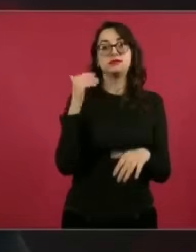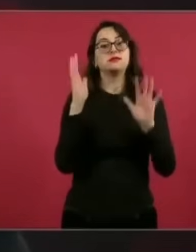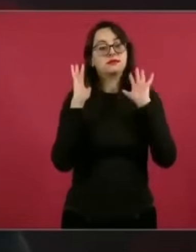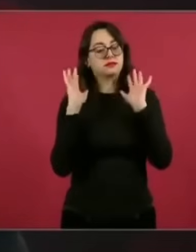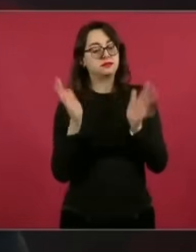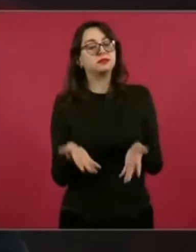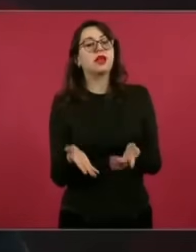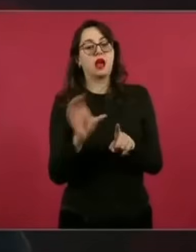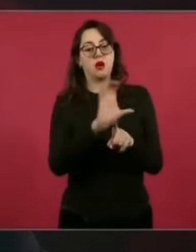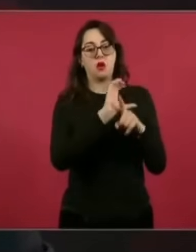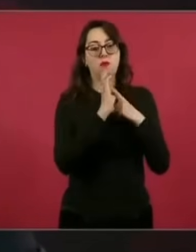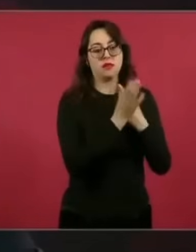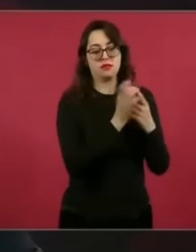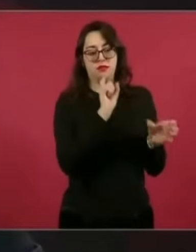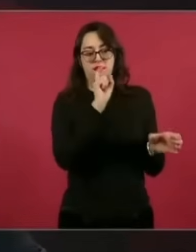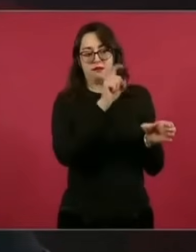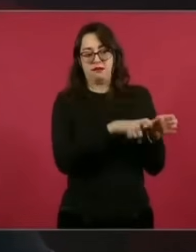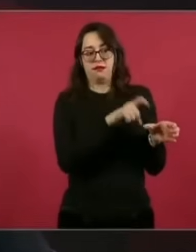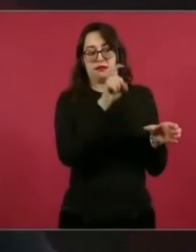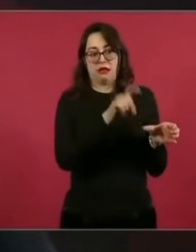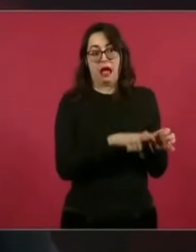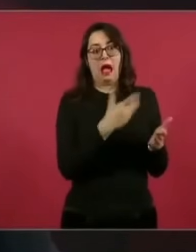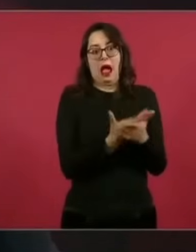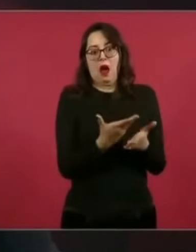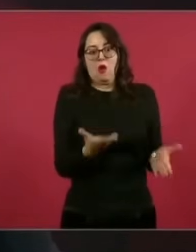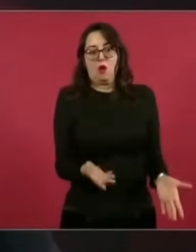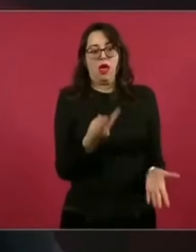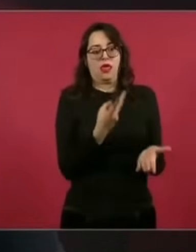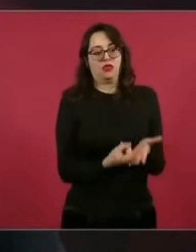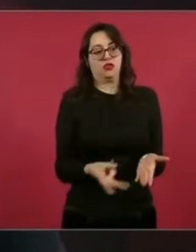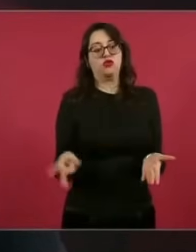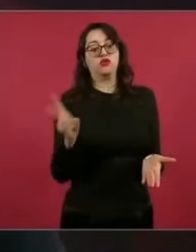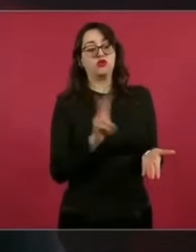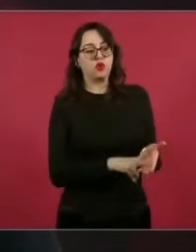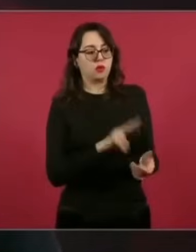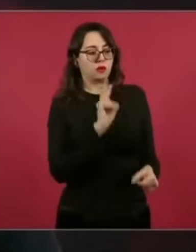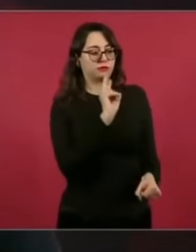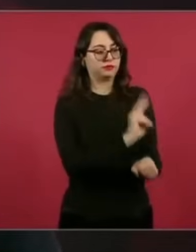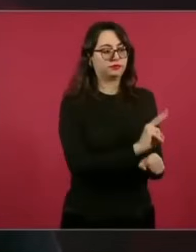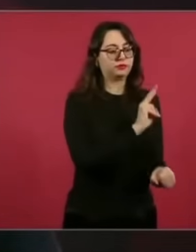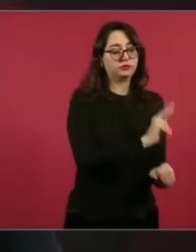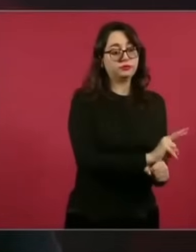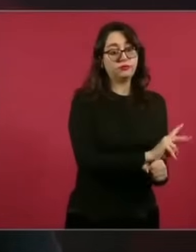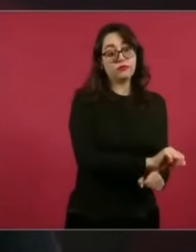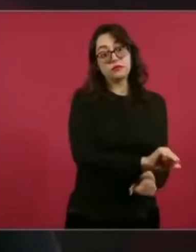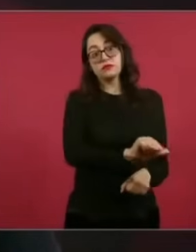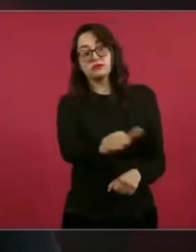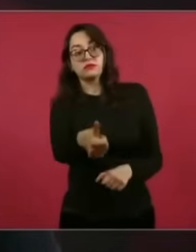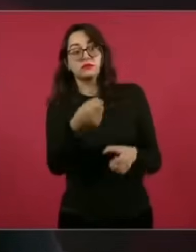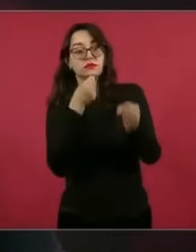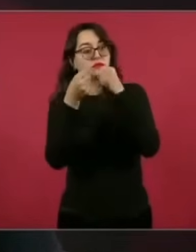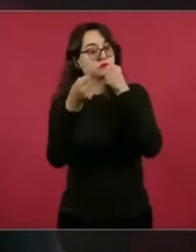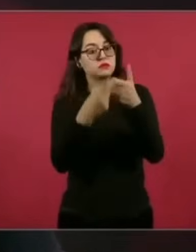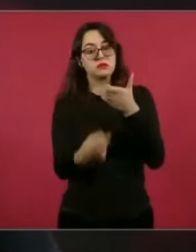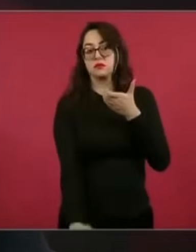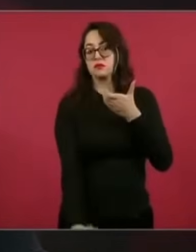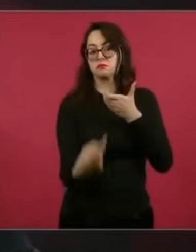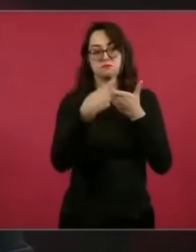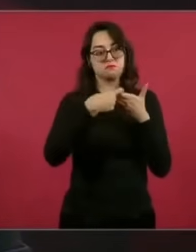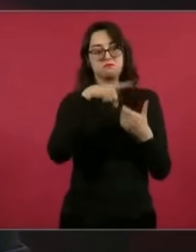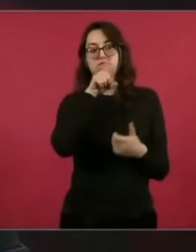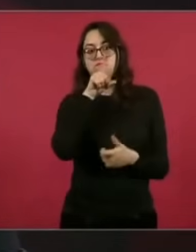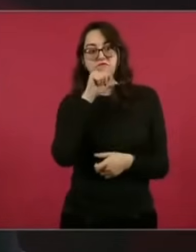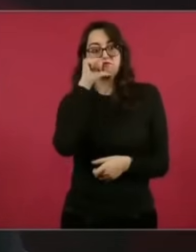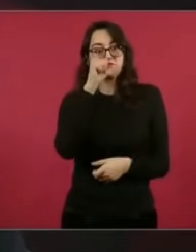mecanismo. Y para los casos de personas periodistas que no cuentan con protección del mecanismo actualmente,